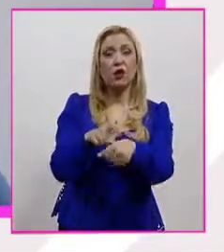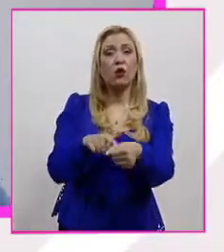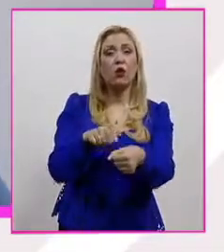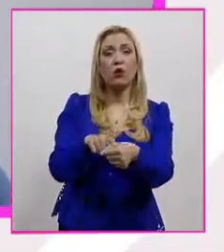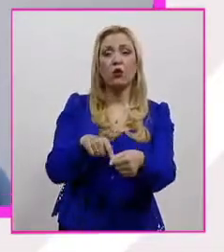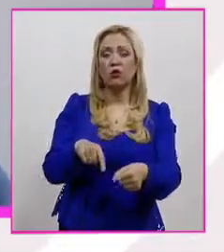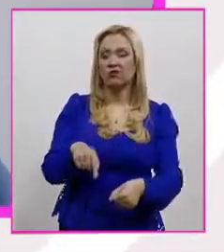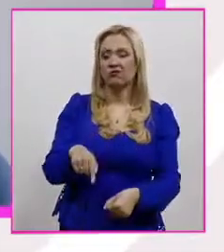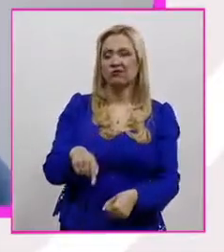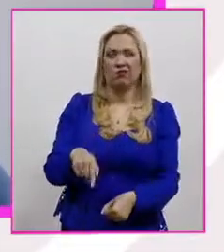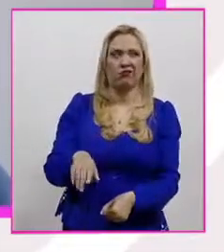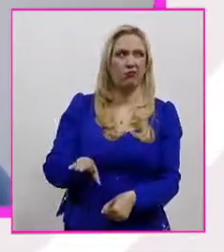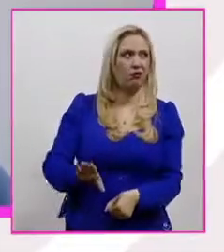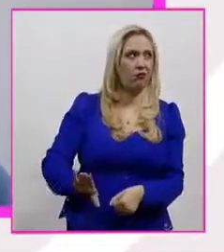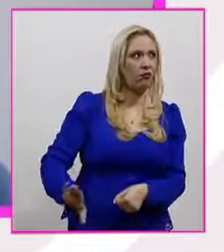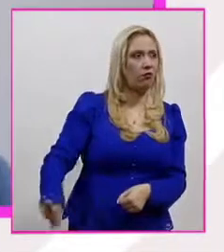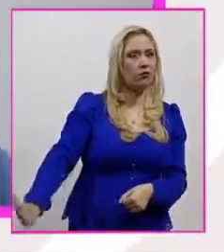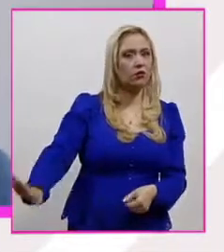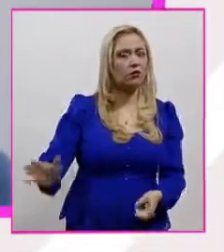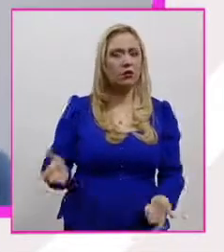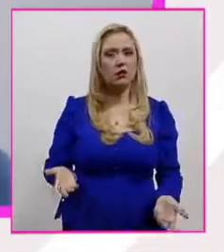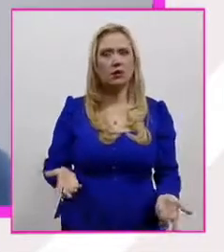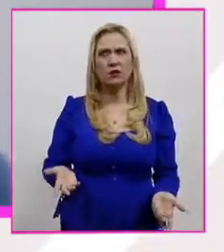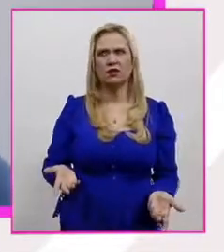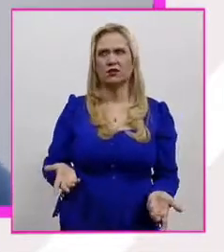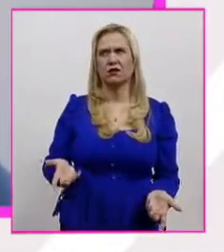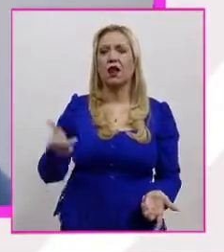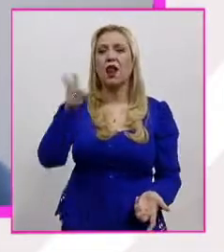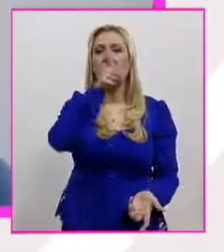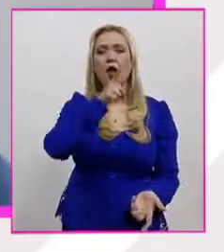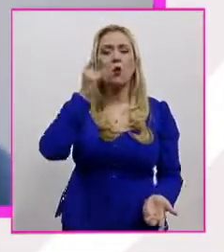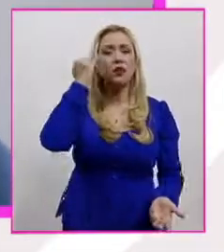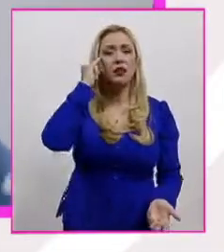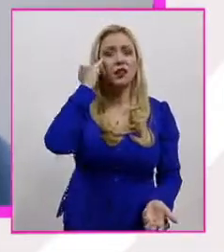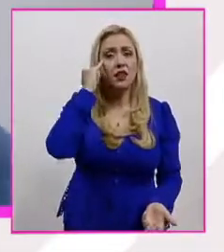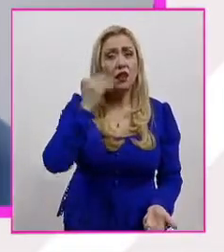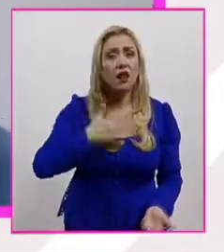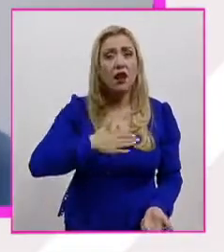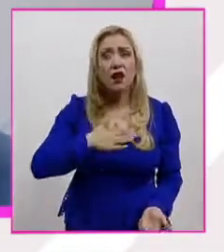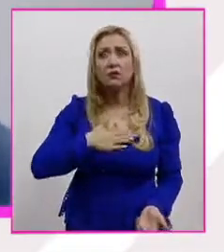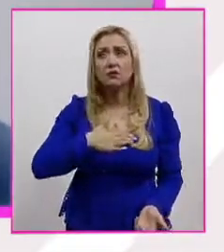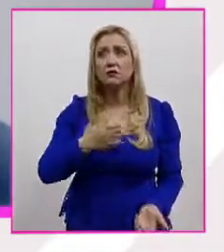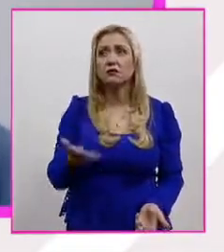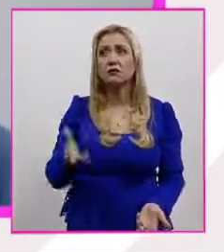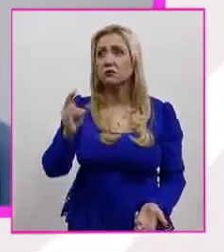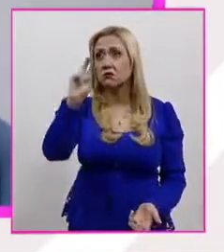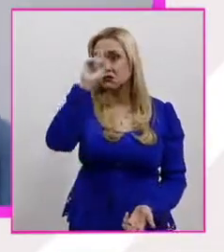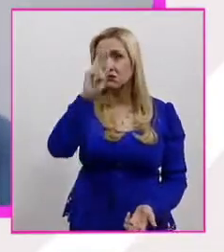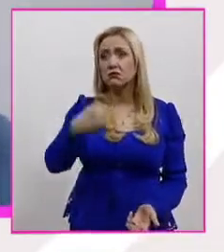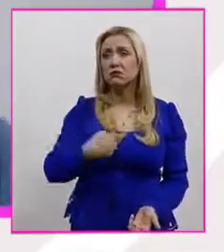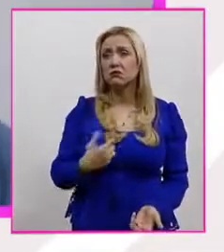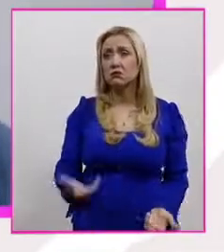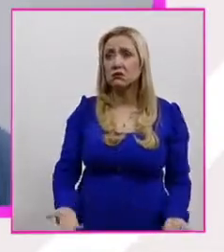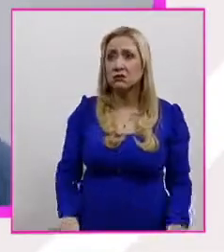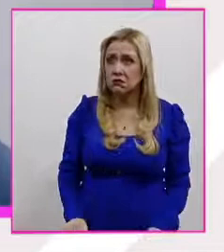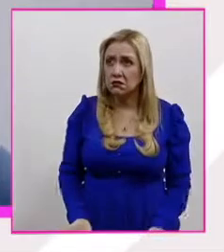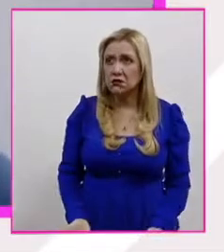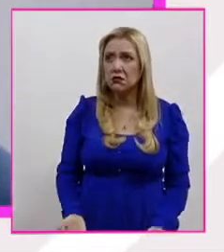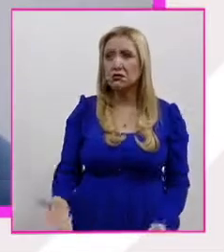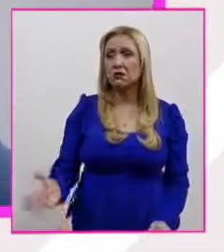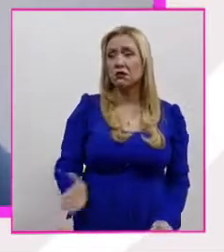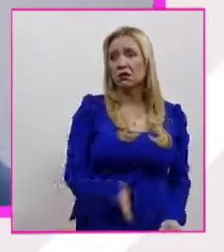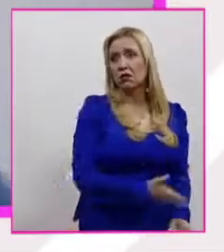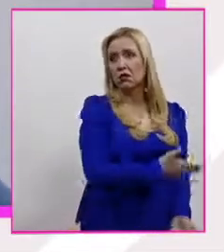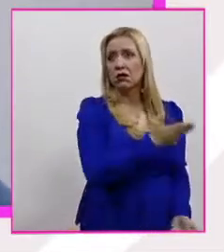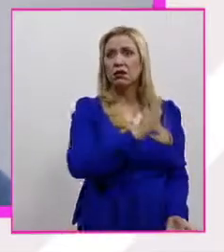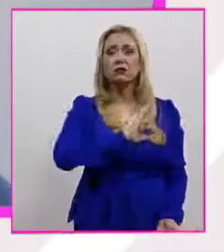educación tiene una referencia directa con las lenguas indígenas, todas estas son pertenencias a escuelas indígenas, ¿no?